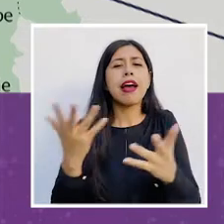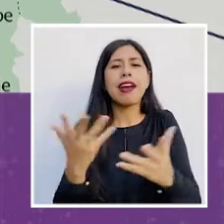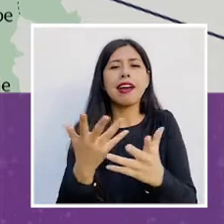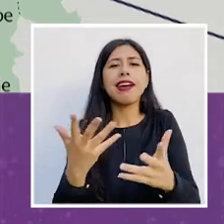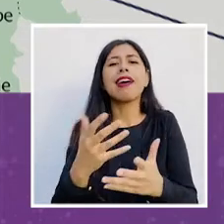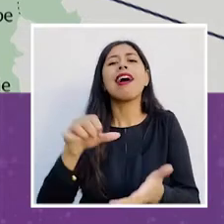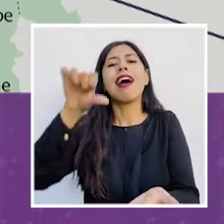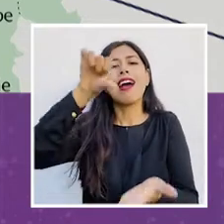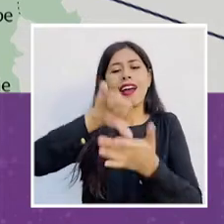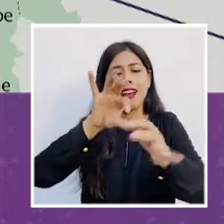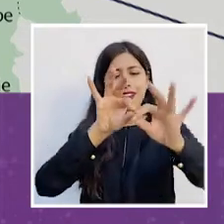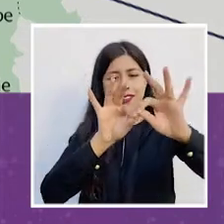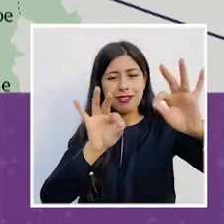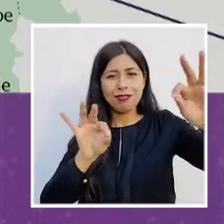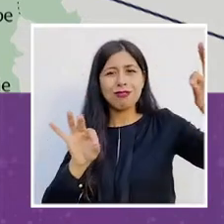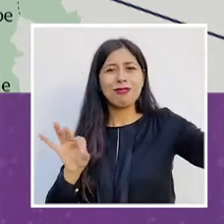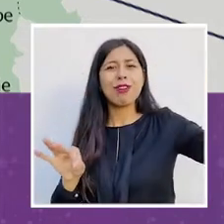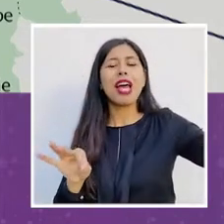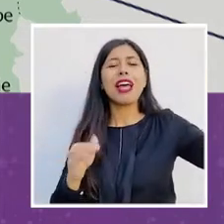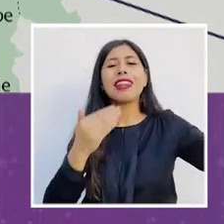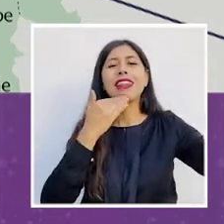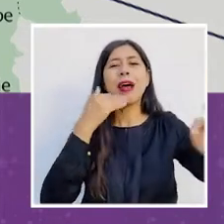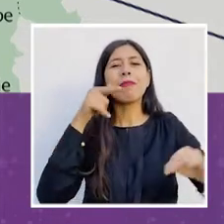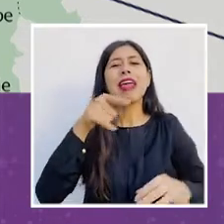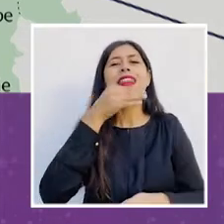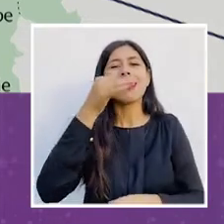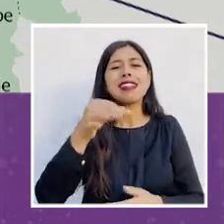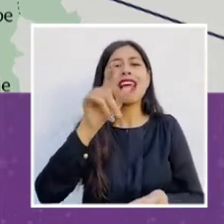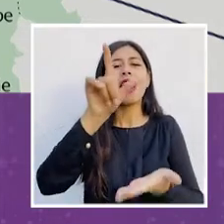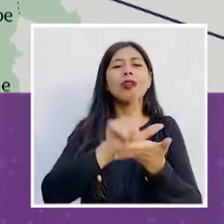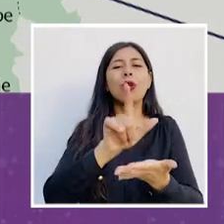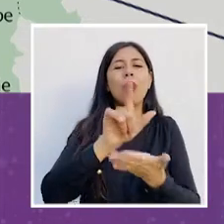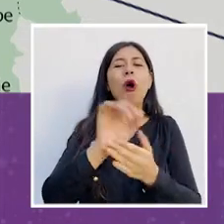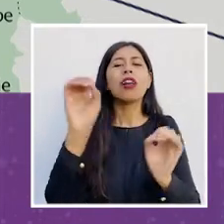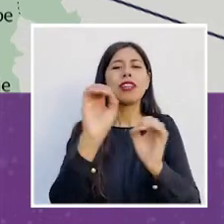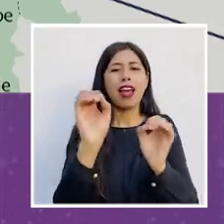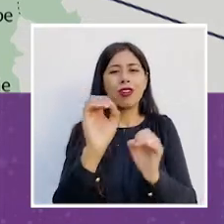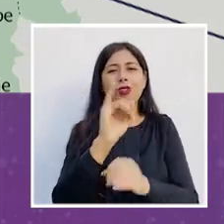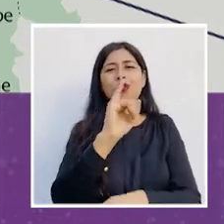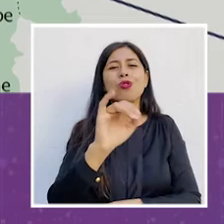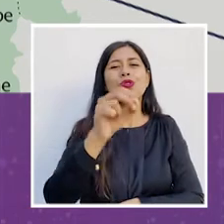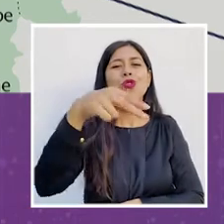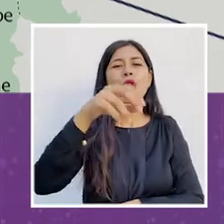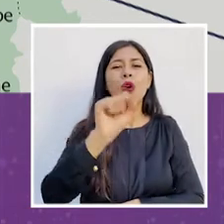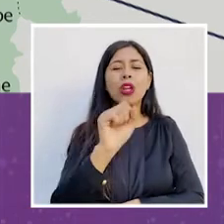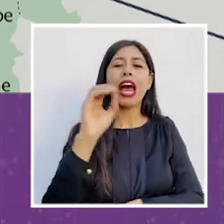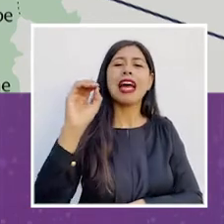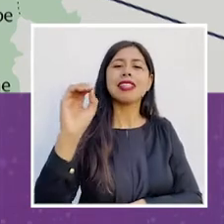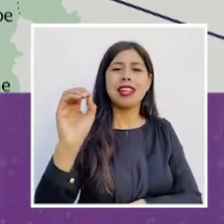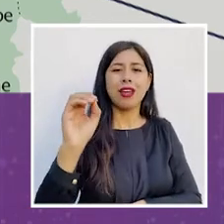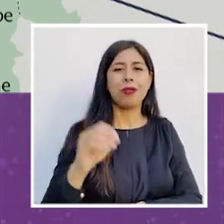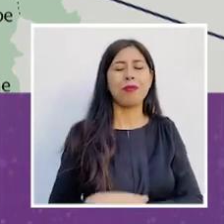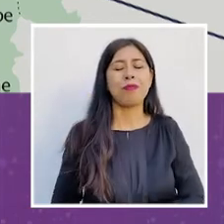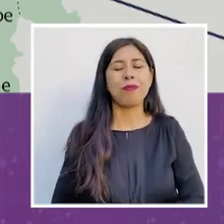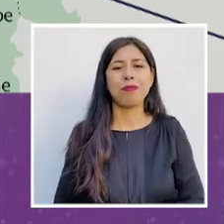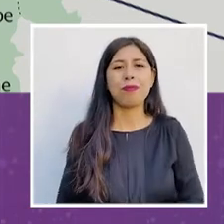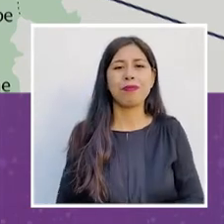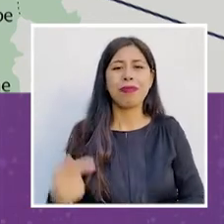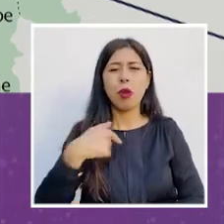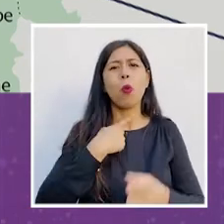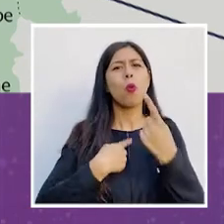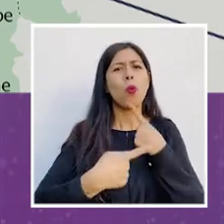al eje central. También se le denomina la zona cero del eclipse. Y allí hay muchos lugares